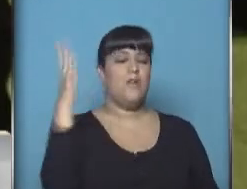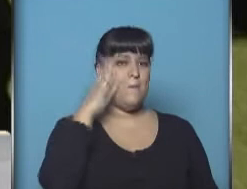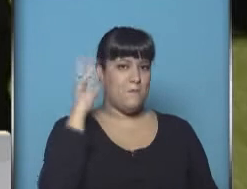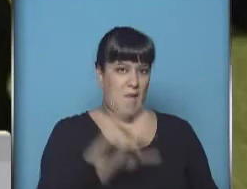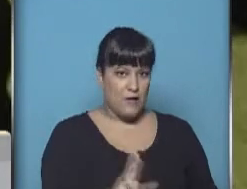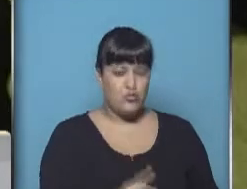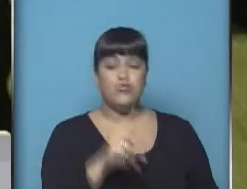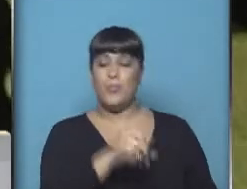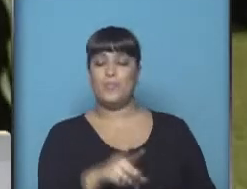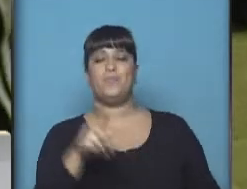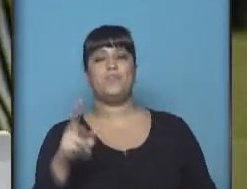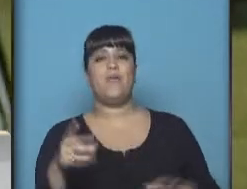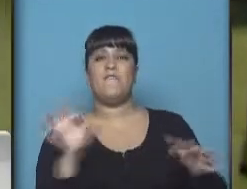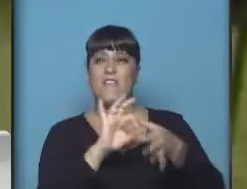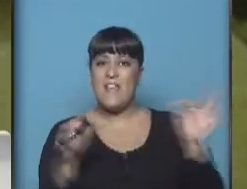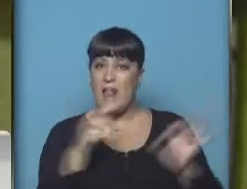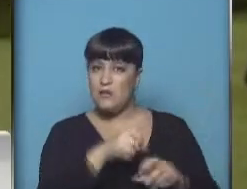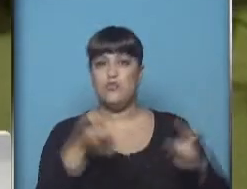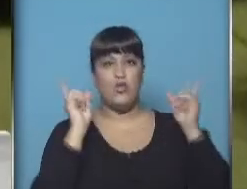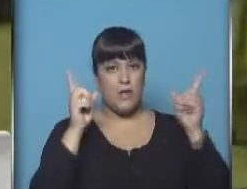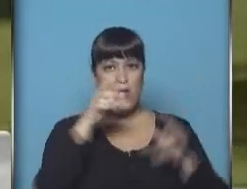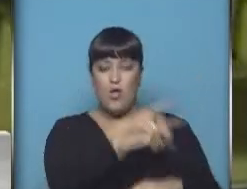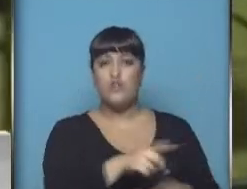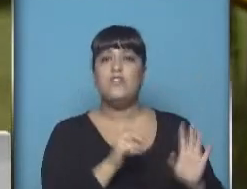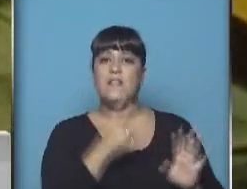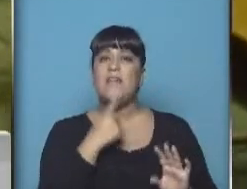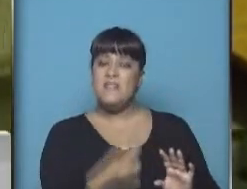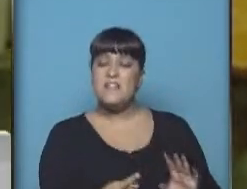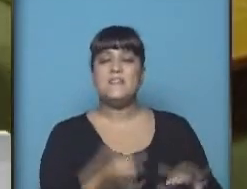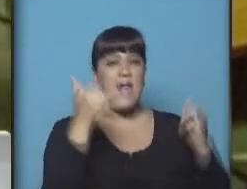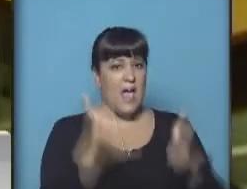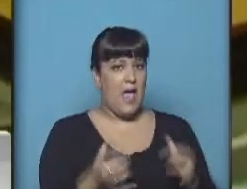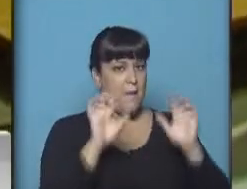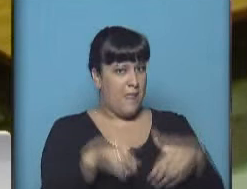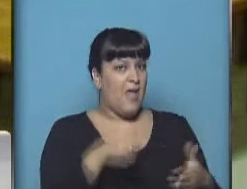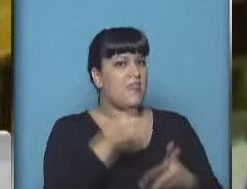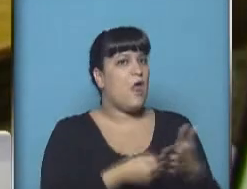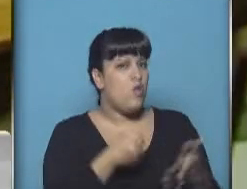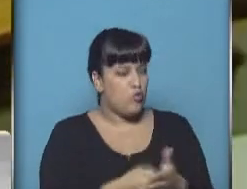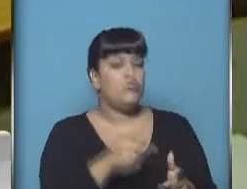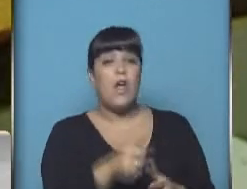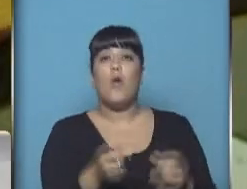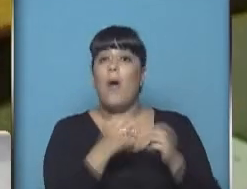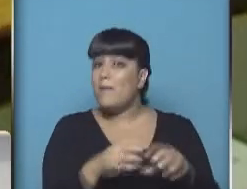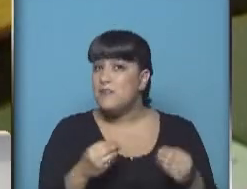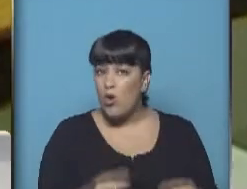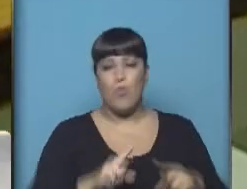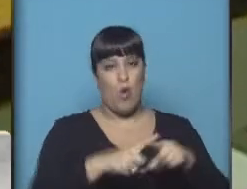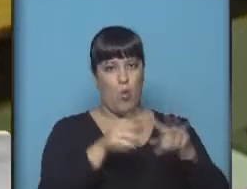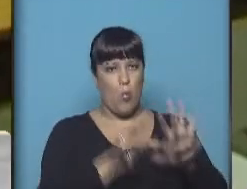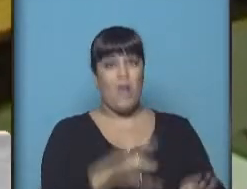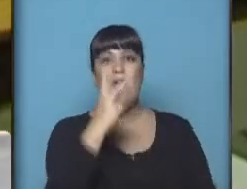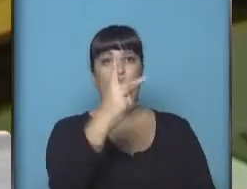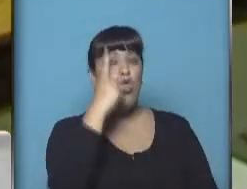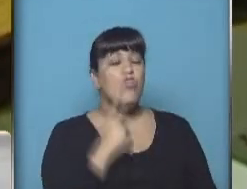Fue la Federación de Educadores Bonaerenses que ya había anunciado que tenían un plan de lucha que comenzaría con una huelga de 48 horas. Claro,